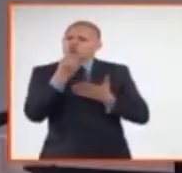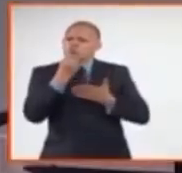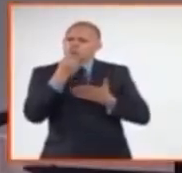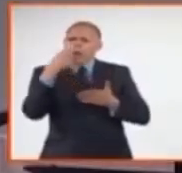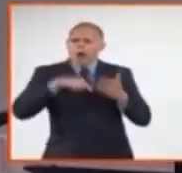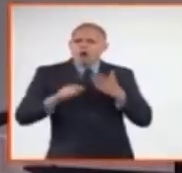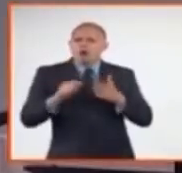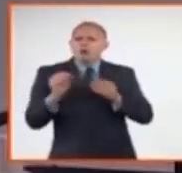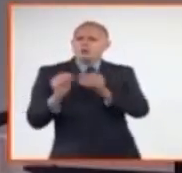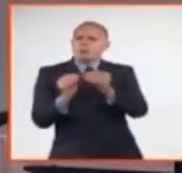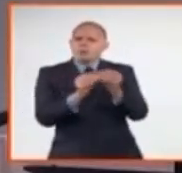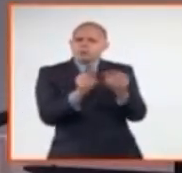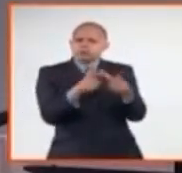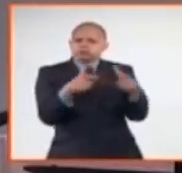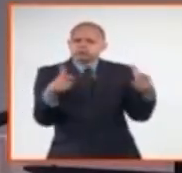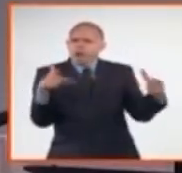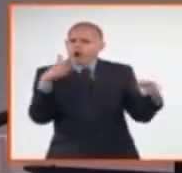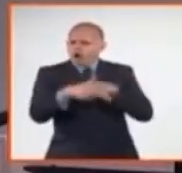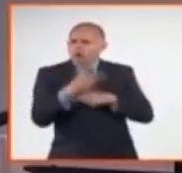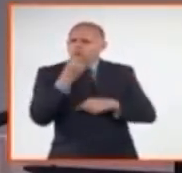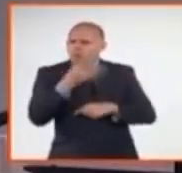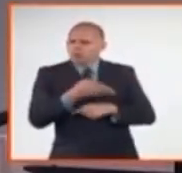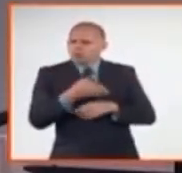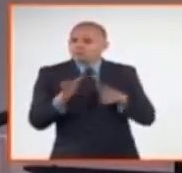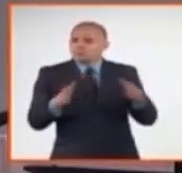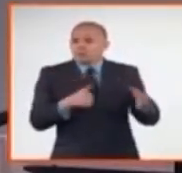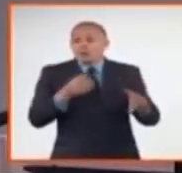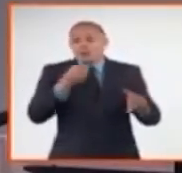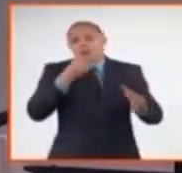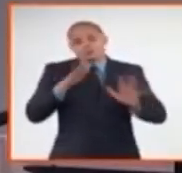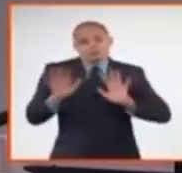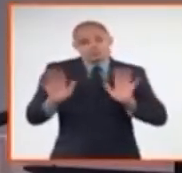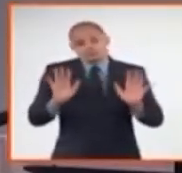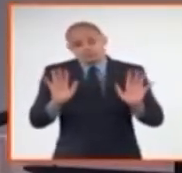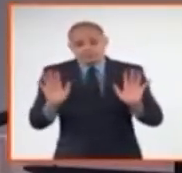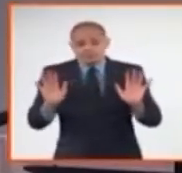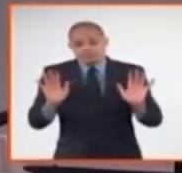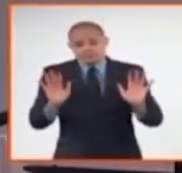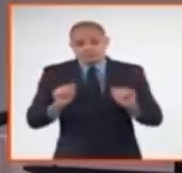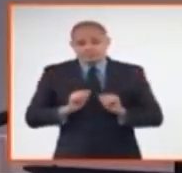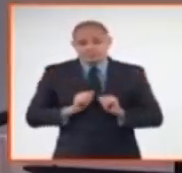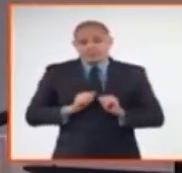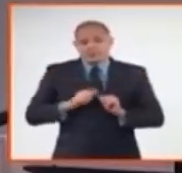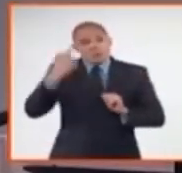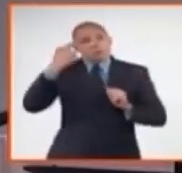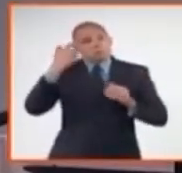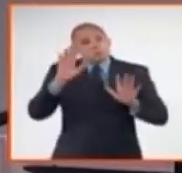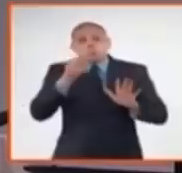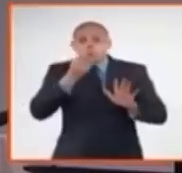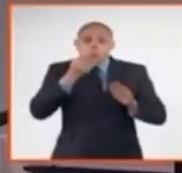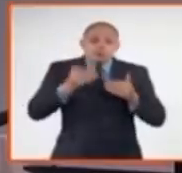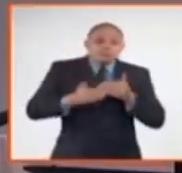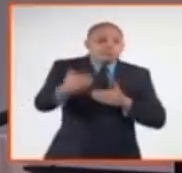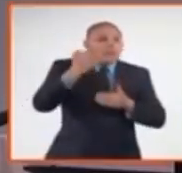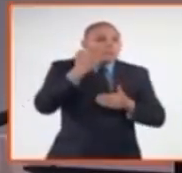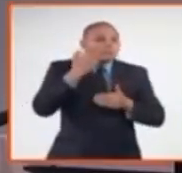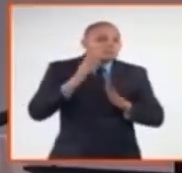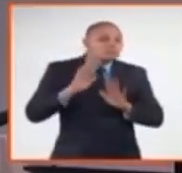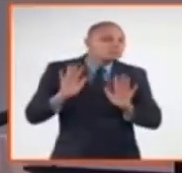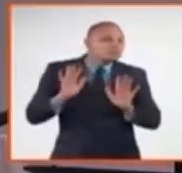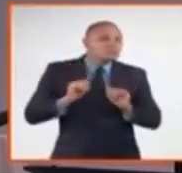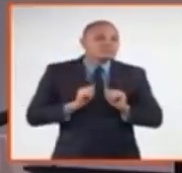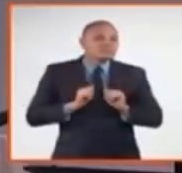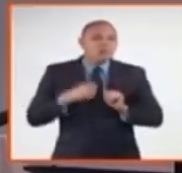cepa de tan alta transmisibilidad y altamente contagiosa bueno quizás sea también interesante aplicar